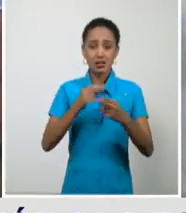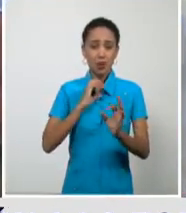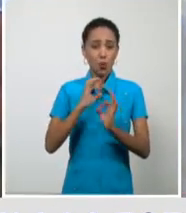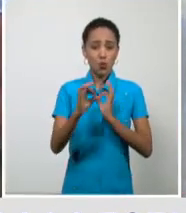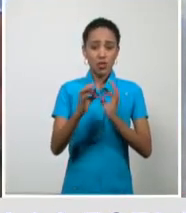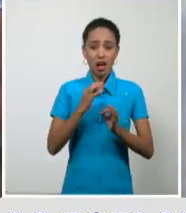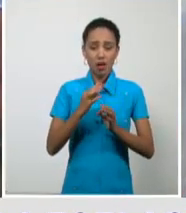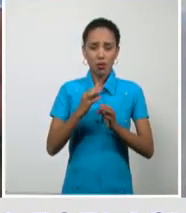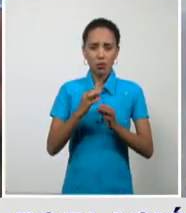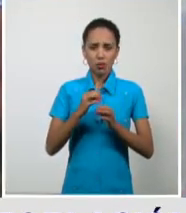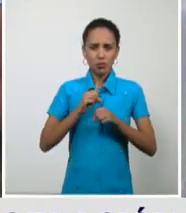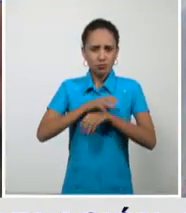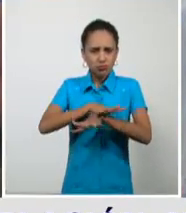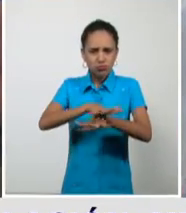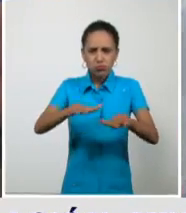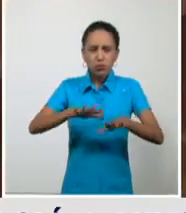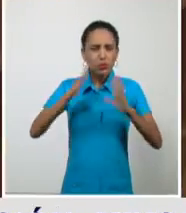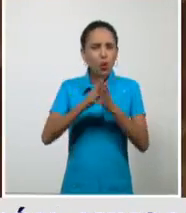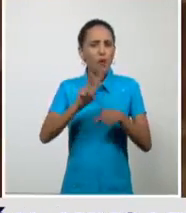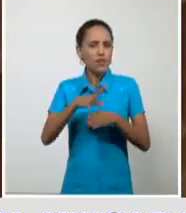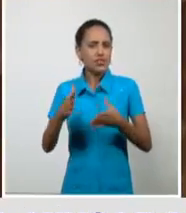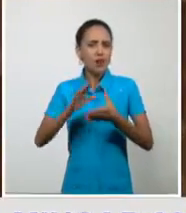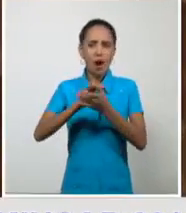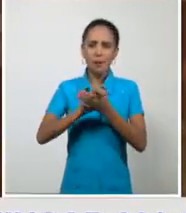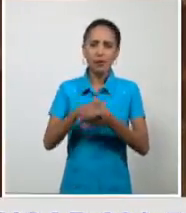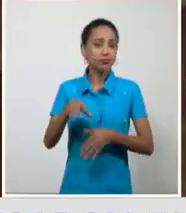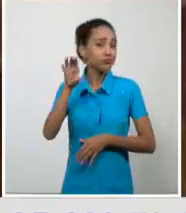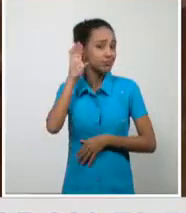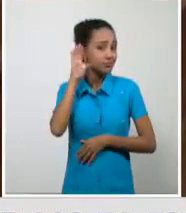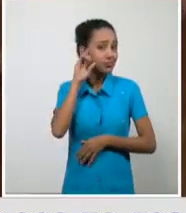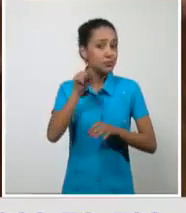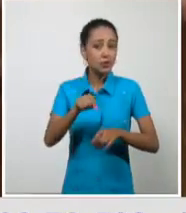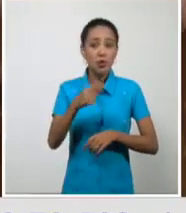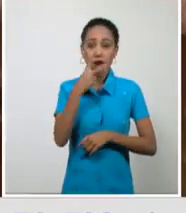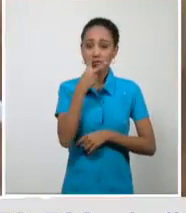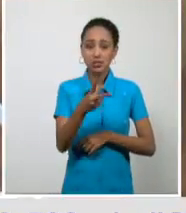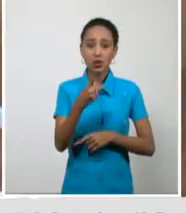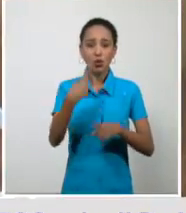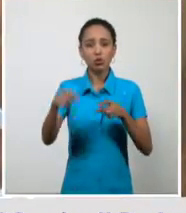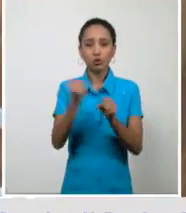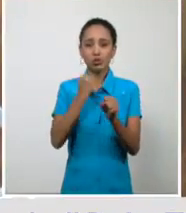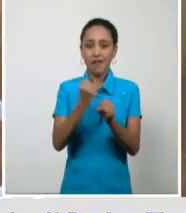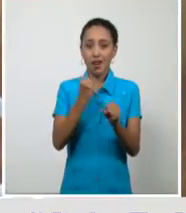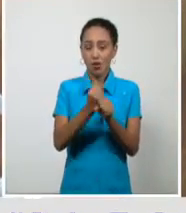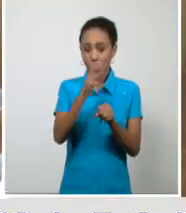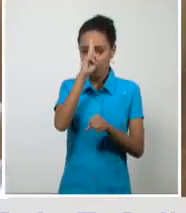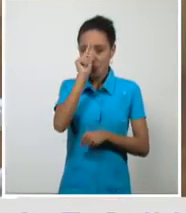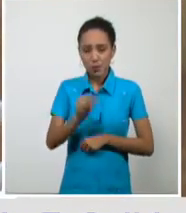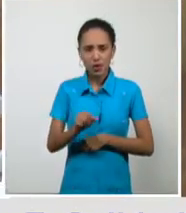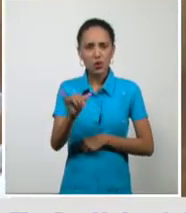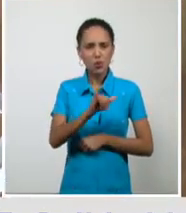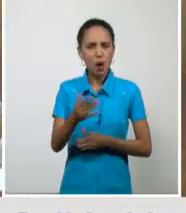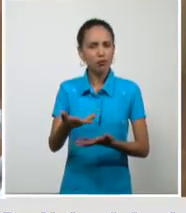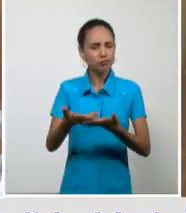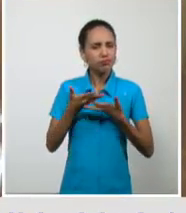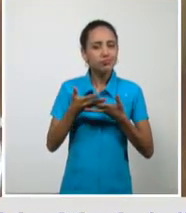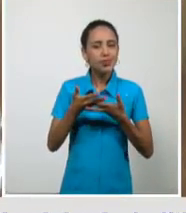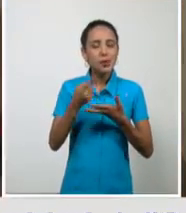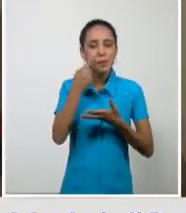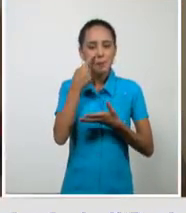expandió rápidamente entre vecinos y amistades hasta alcanzar la atención de trabajadores de la salud que también reciben una muestra de esta